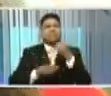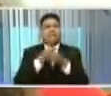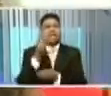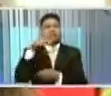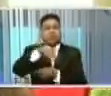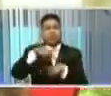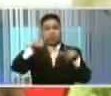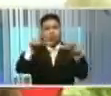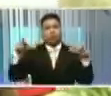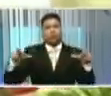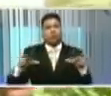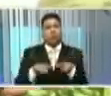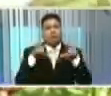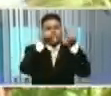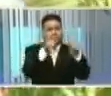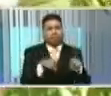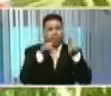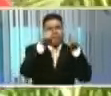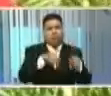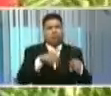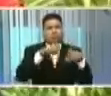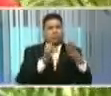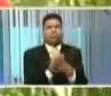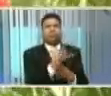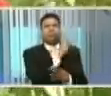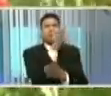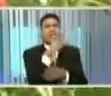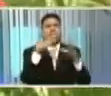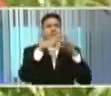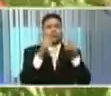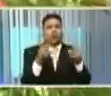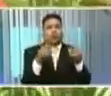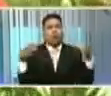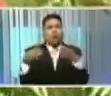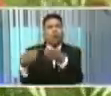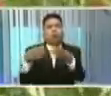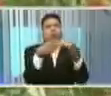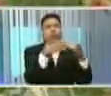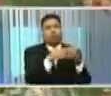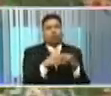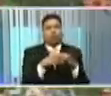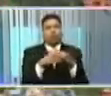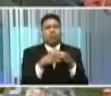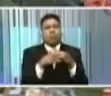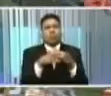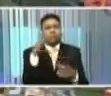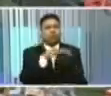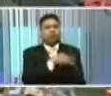espacios agroecológicos y en las brigadas ecosocialistas.